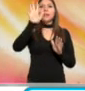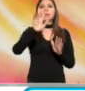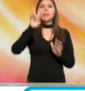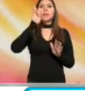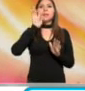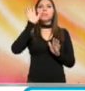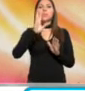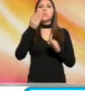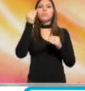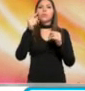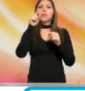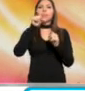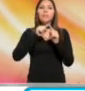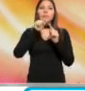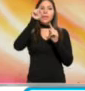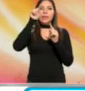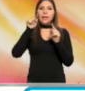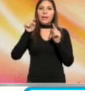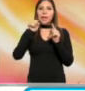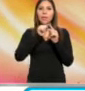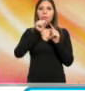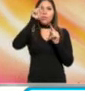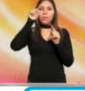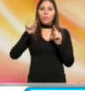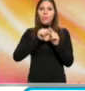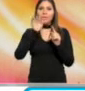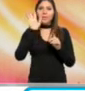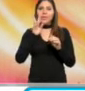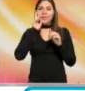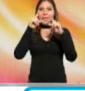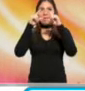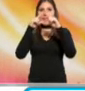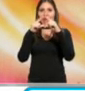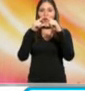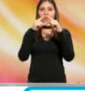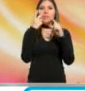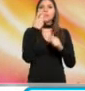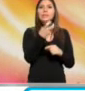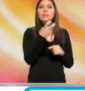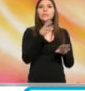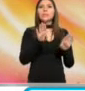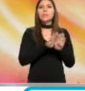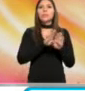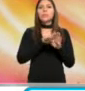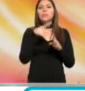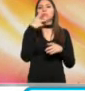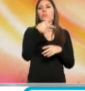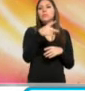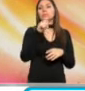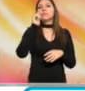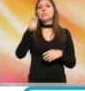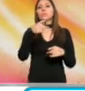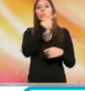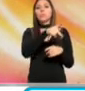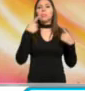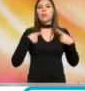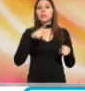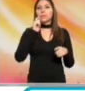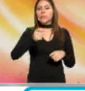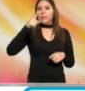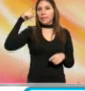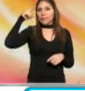verías que son muchos triángulos. Eso nos habla de esta personalidad que suele ser angulosa, difícil, un